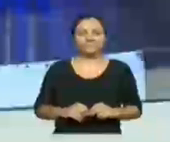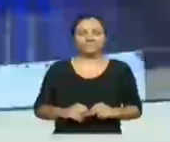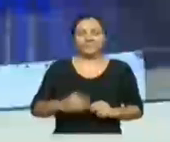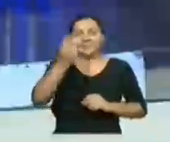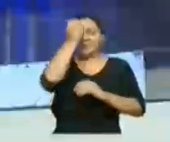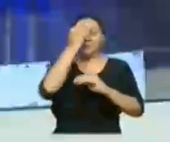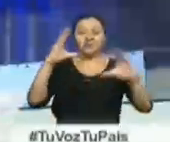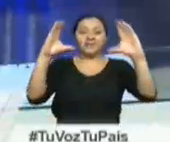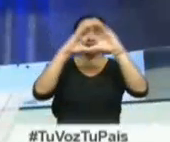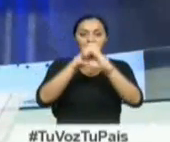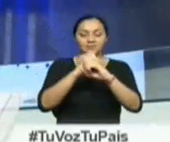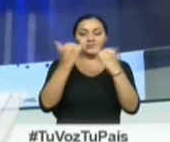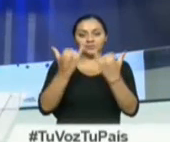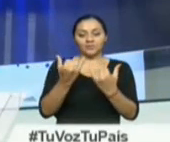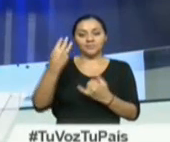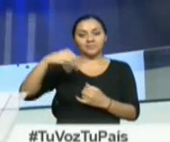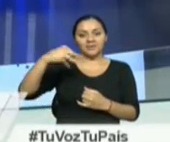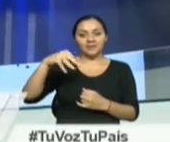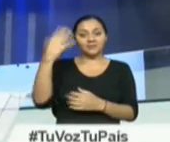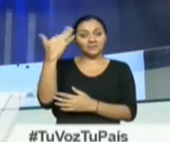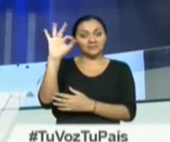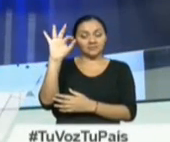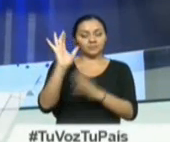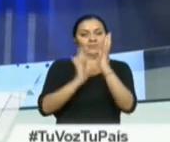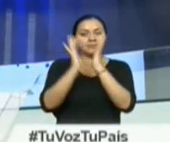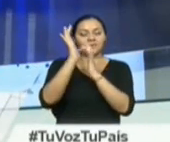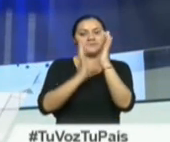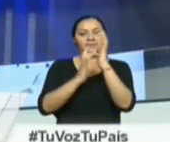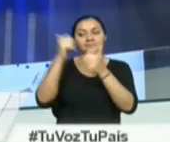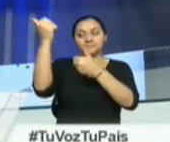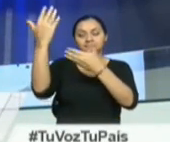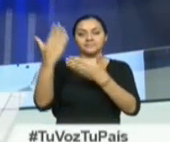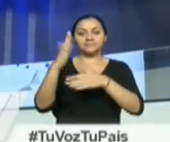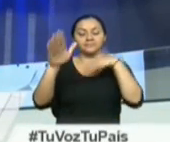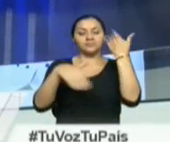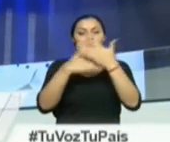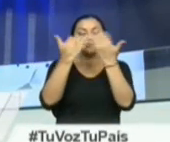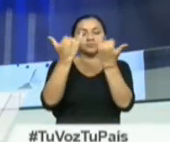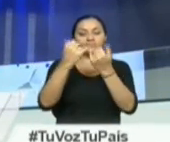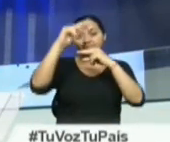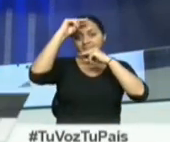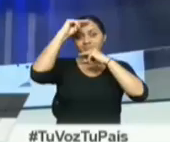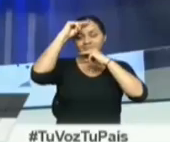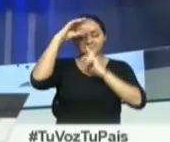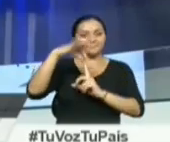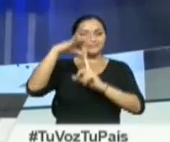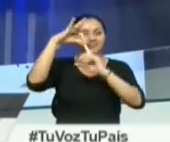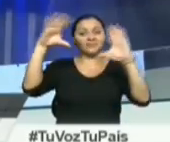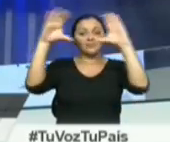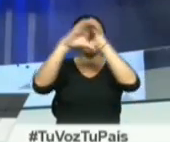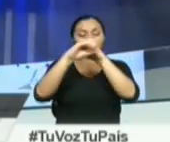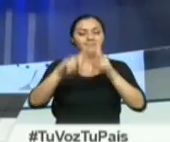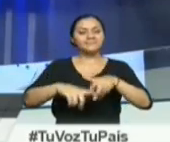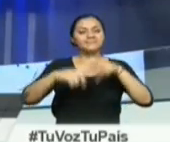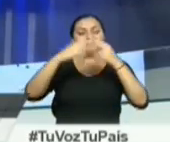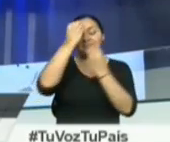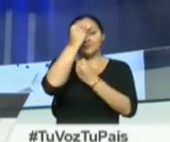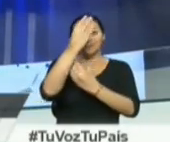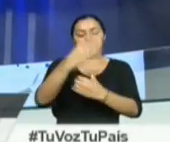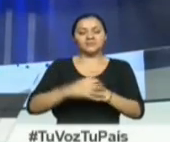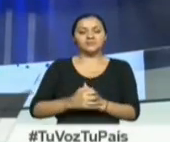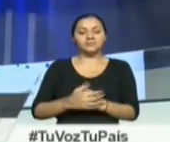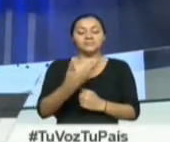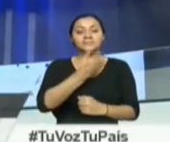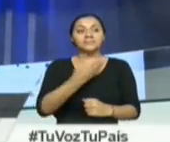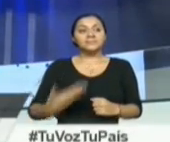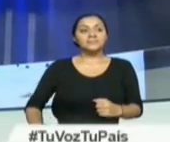Muy buenas noches, miércoles 19 de abril. Sean todos bienvenidos a su noticiero ciudadano, emisión estelar. Empecemos con la información. El